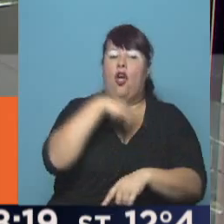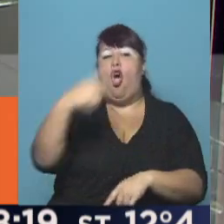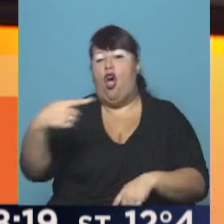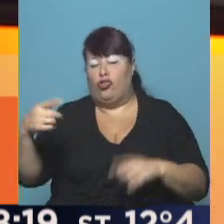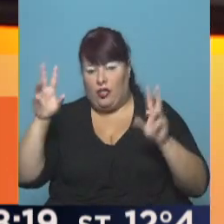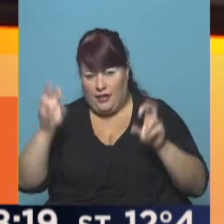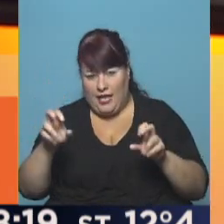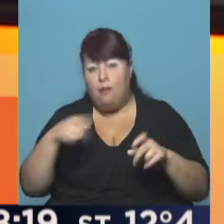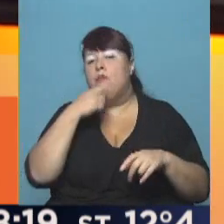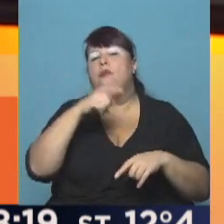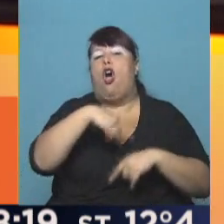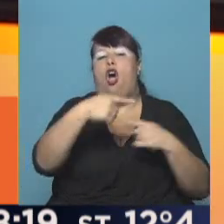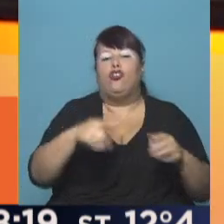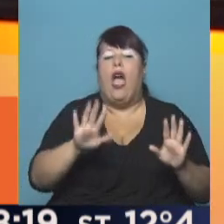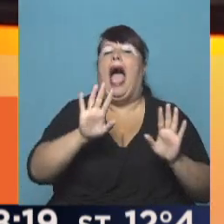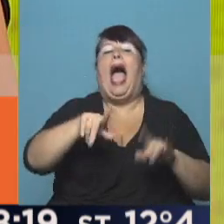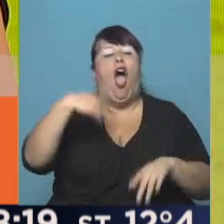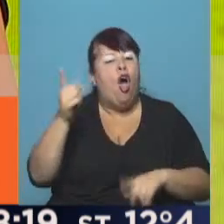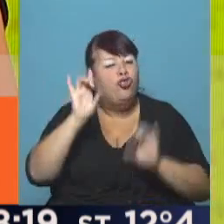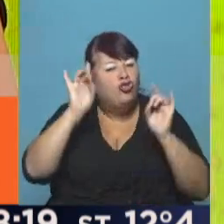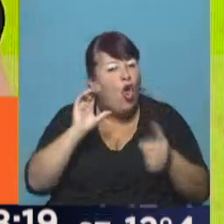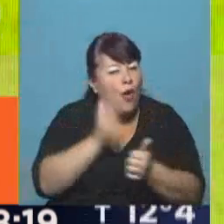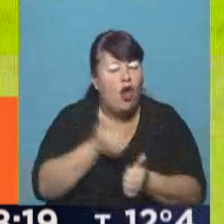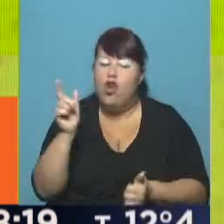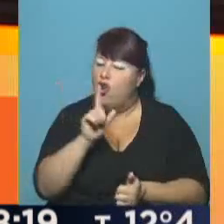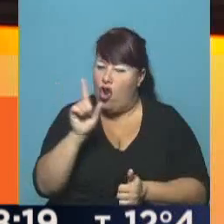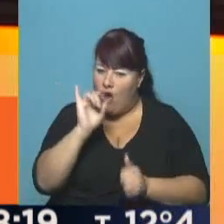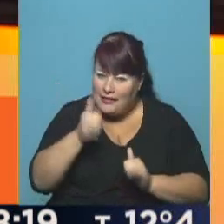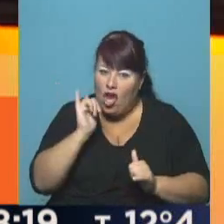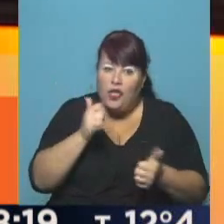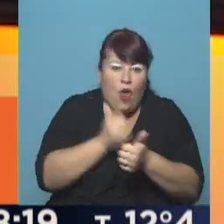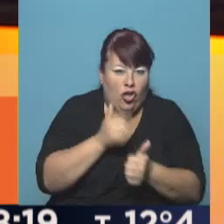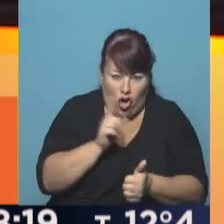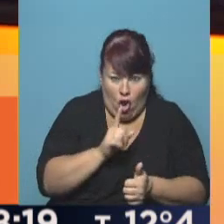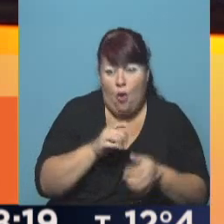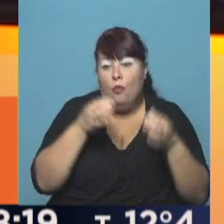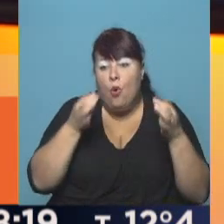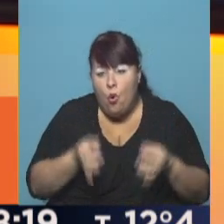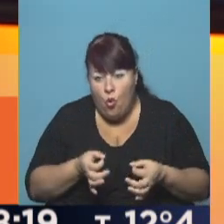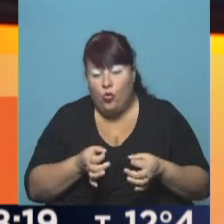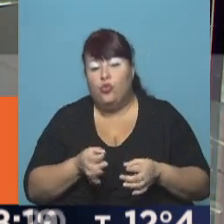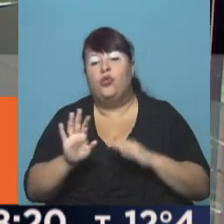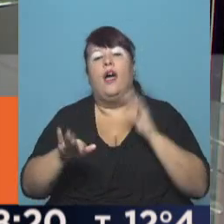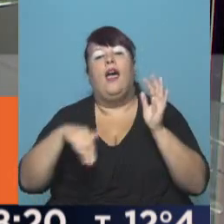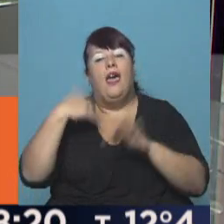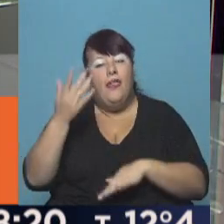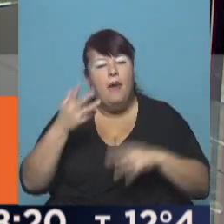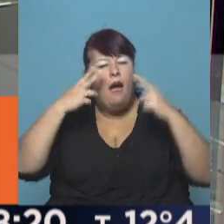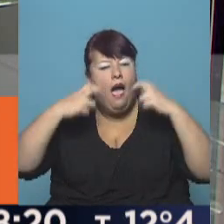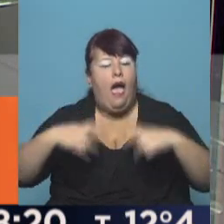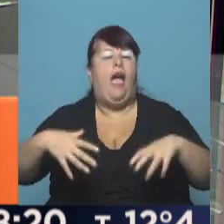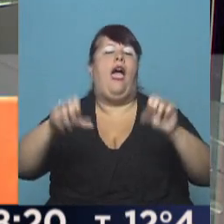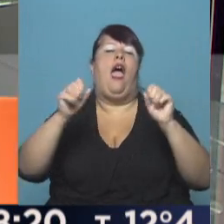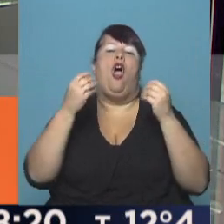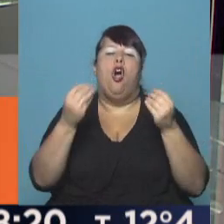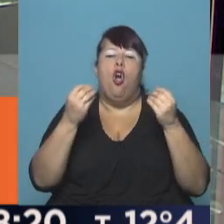delito, por haber cometido otro delito. Otro delito, no violación. No necesariamente, porque justamente lo que después se investigó fue cómo